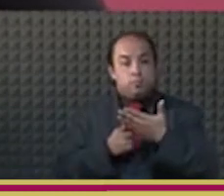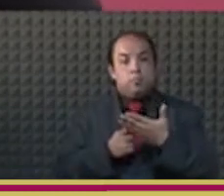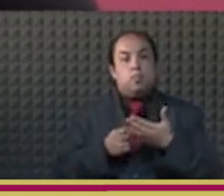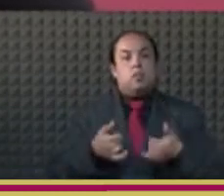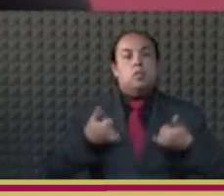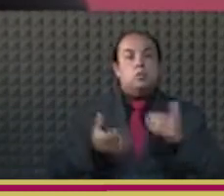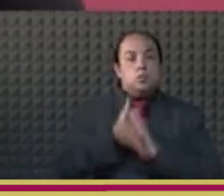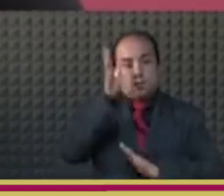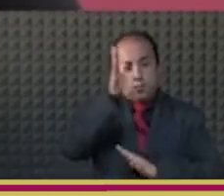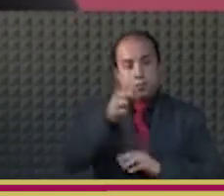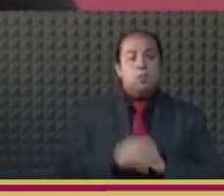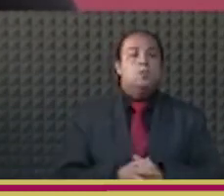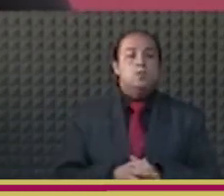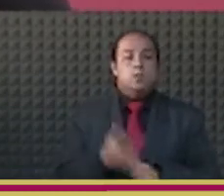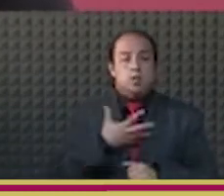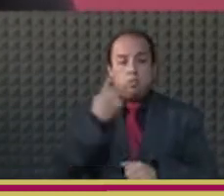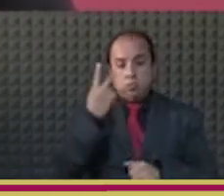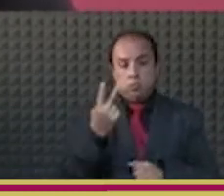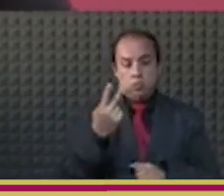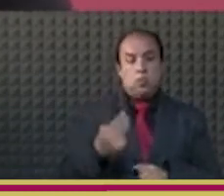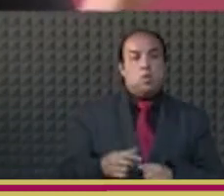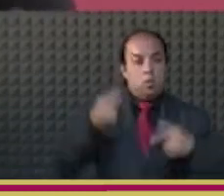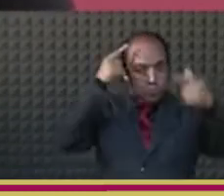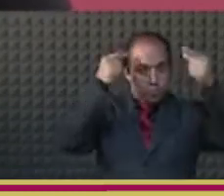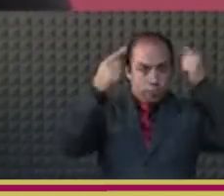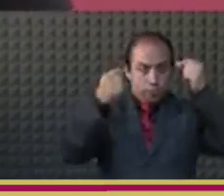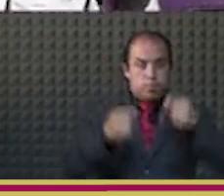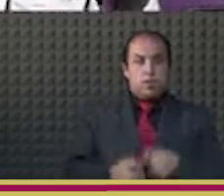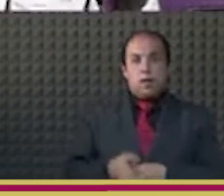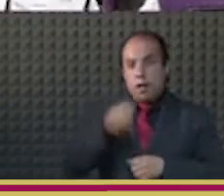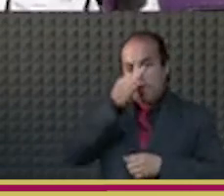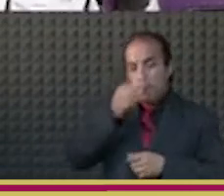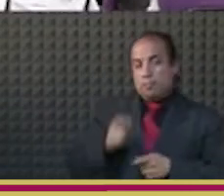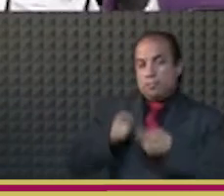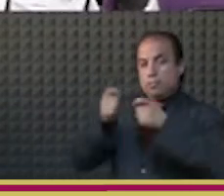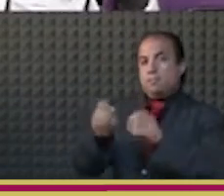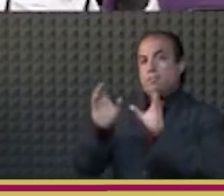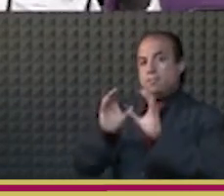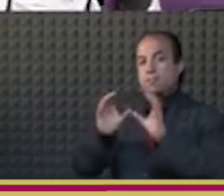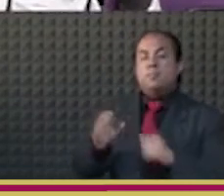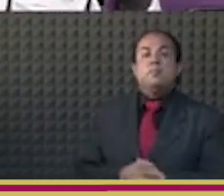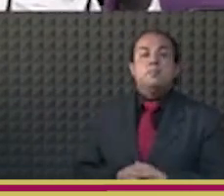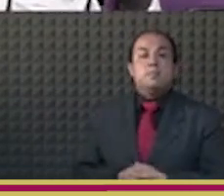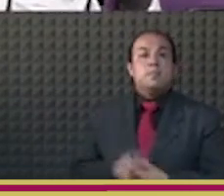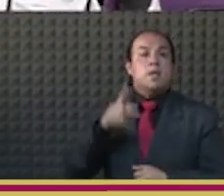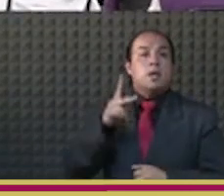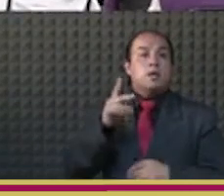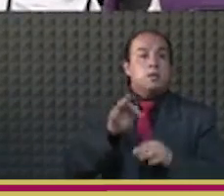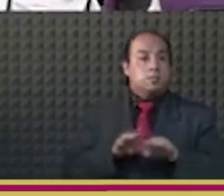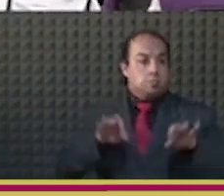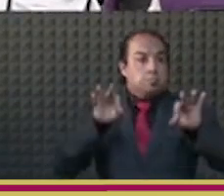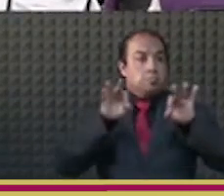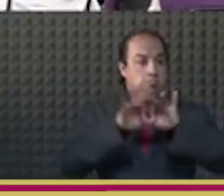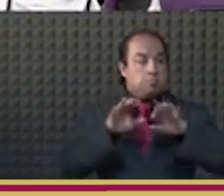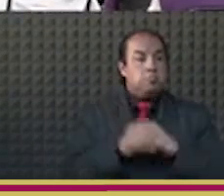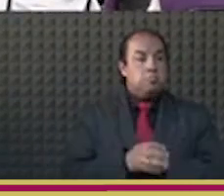Jóvenes Construyendo el Futuro. Aquí tenemos dos egresados, acaban de recibir sus certificados, pero vale la pena.